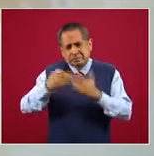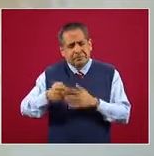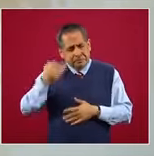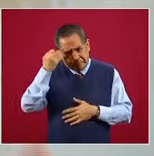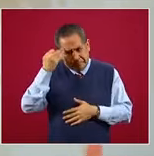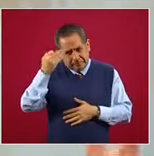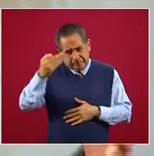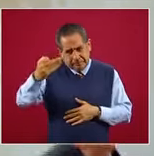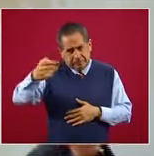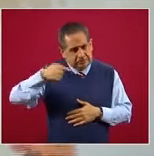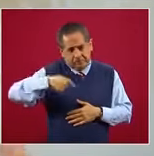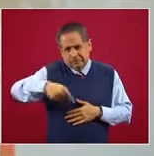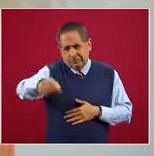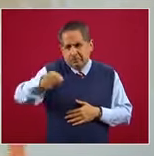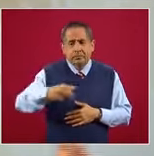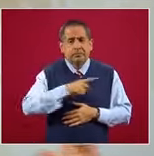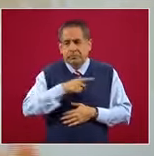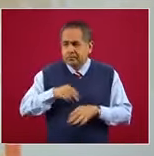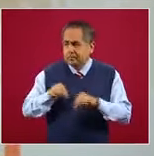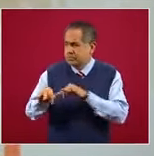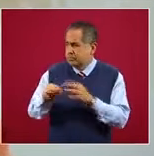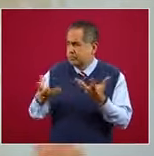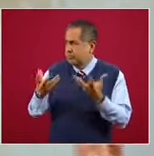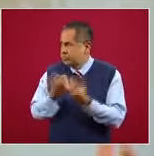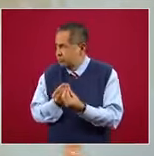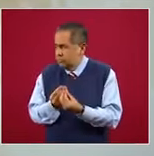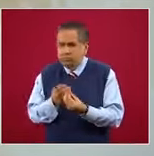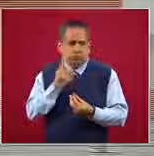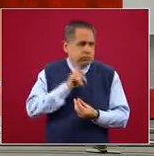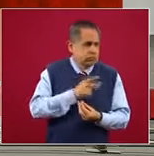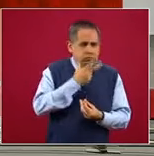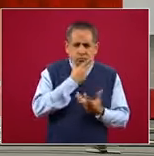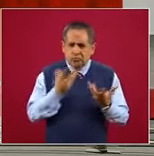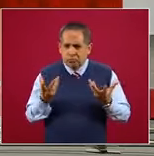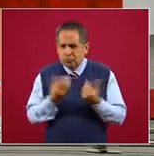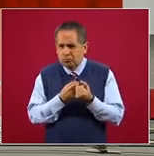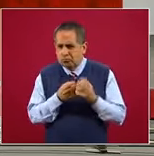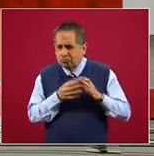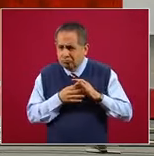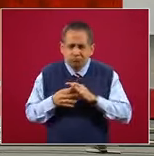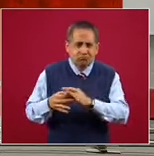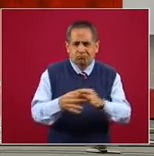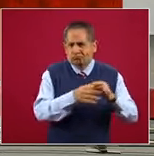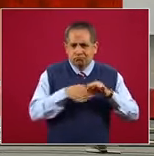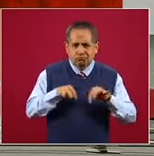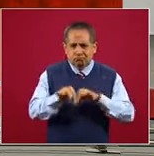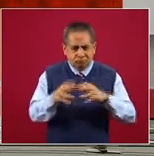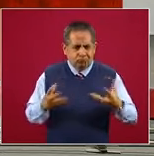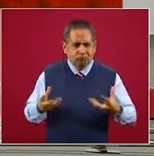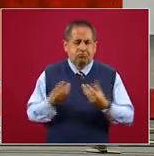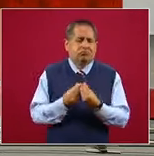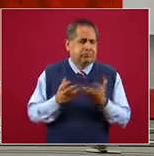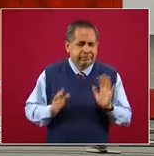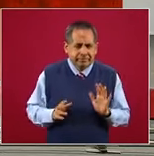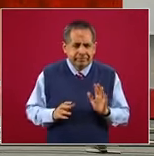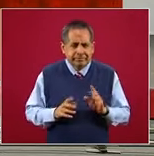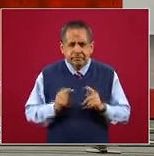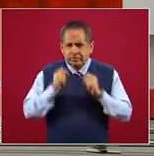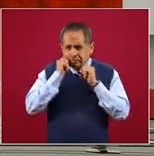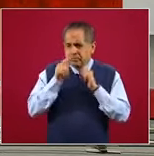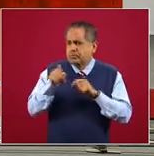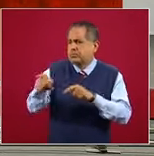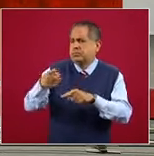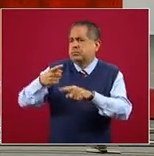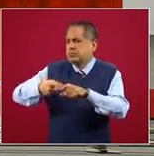más productivo es trabajar unidos, todos los que vivimos en el país, independientemente de cuál sea